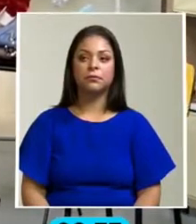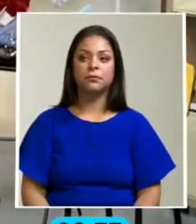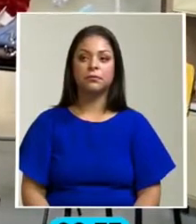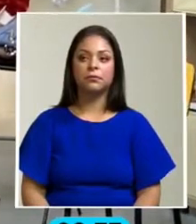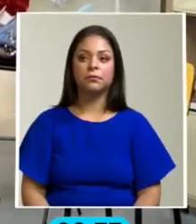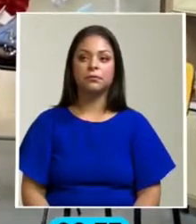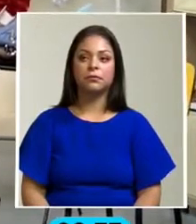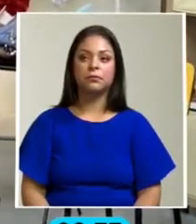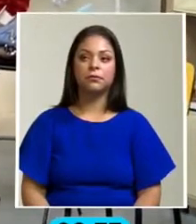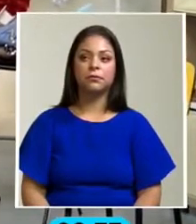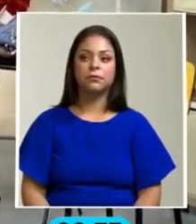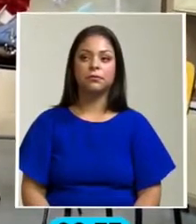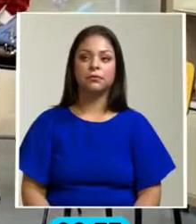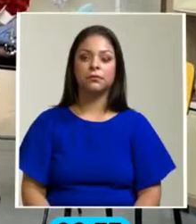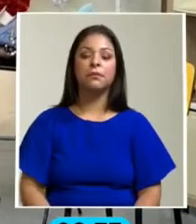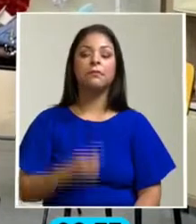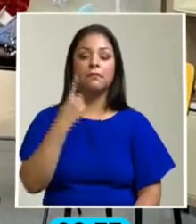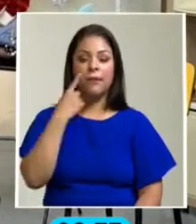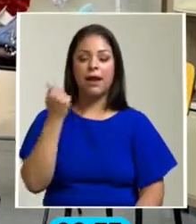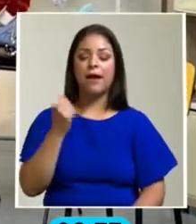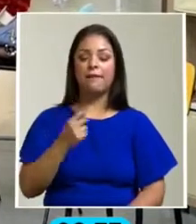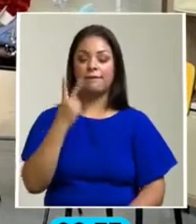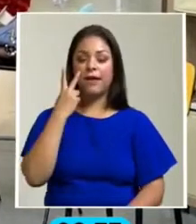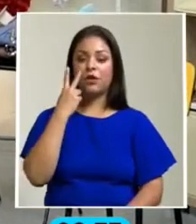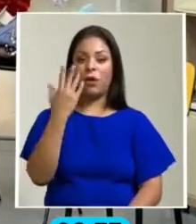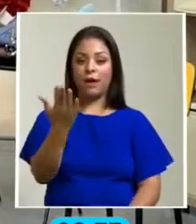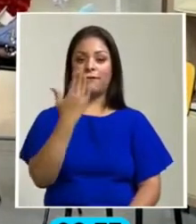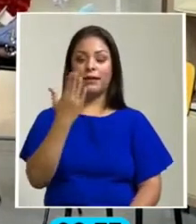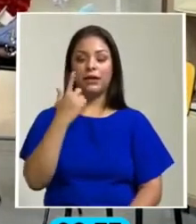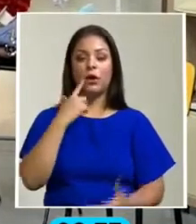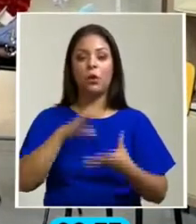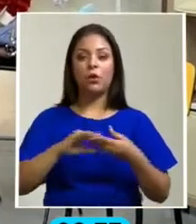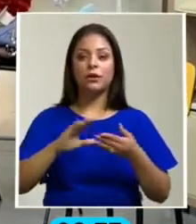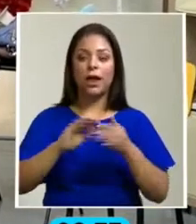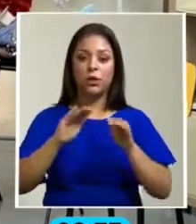contar a los niños y niñas entonces, ¿qué sucedía ahí en el cuento?